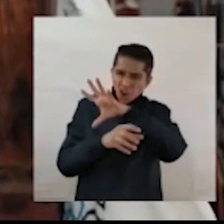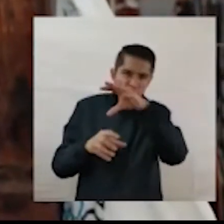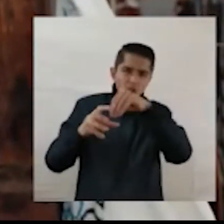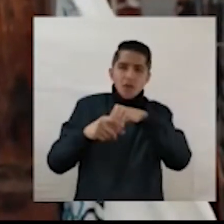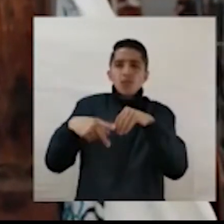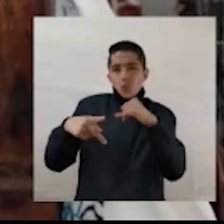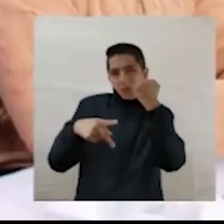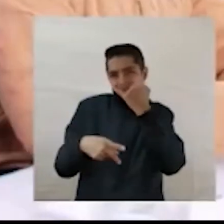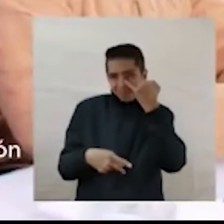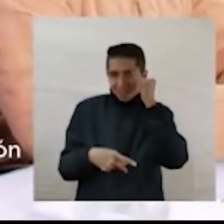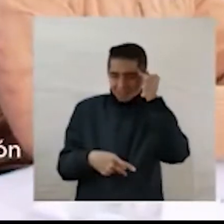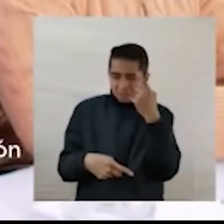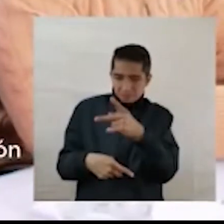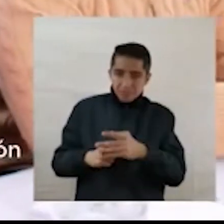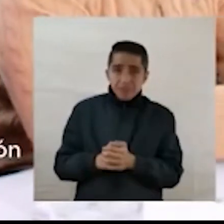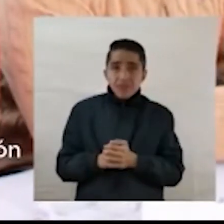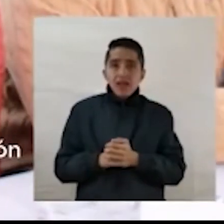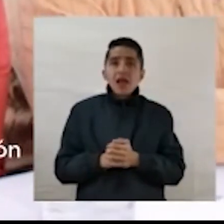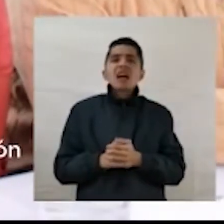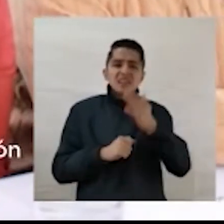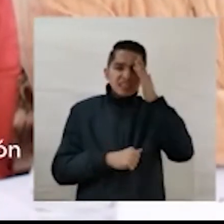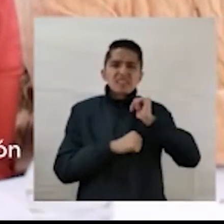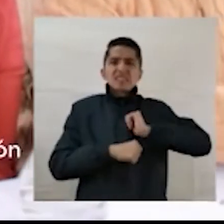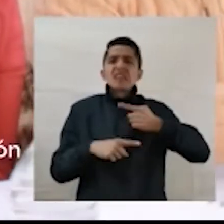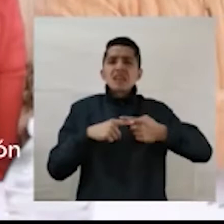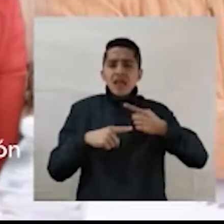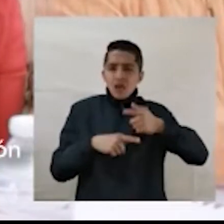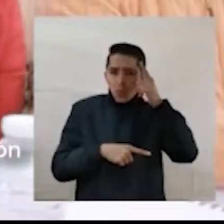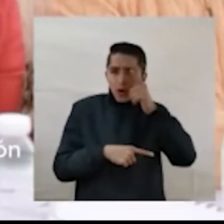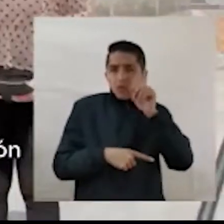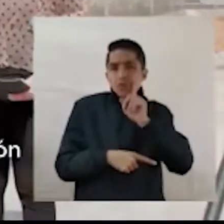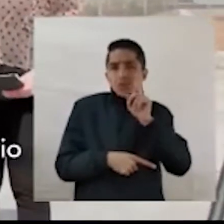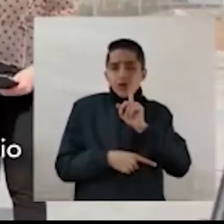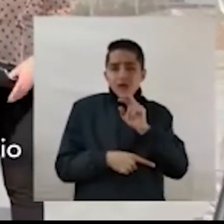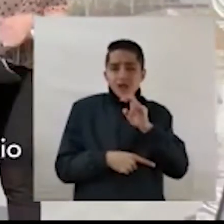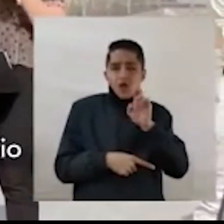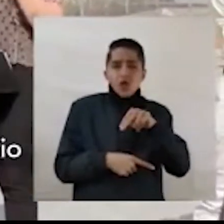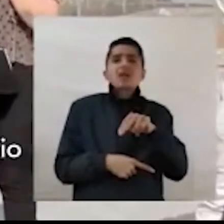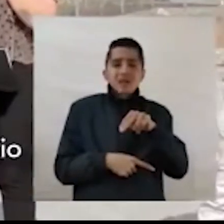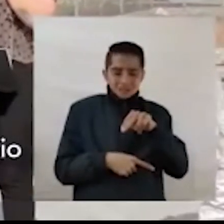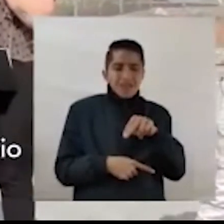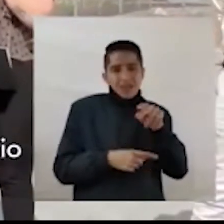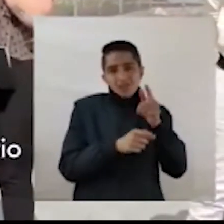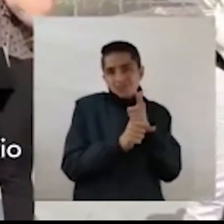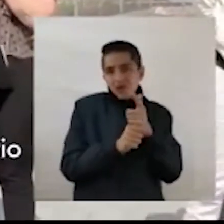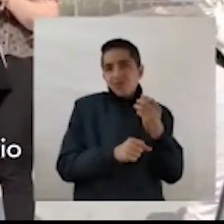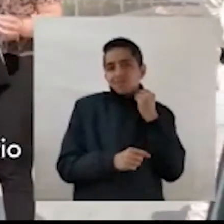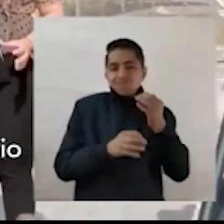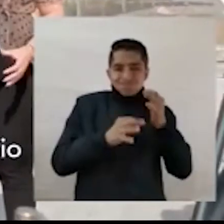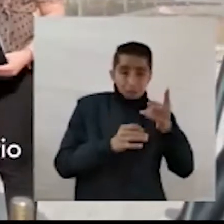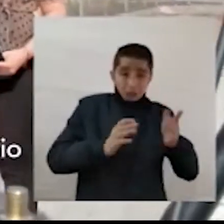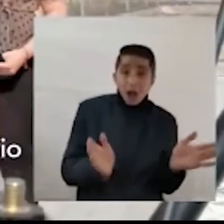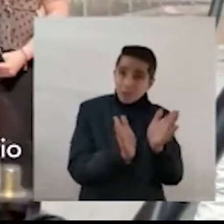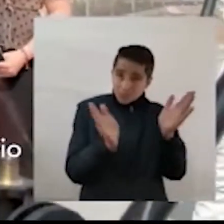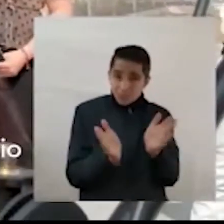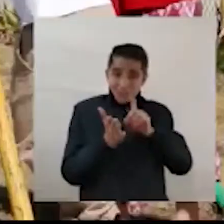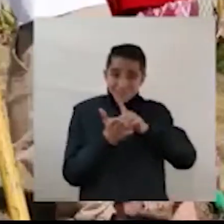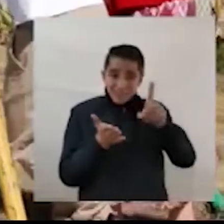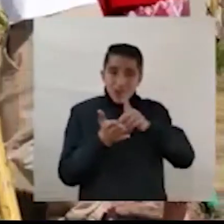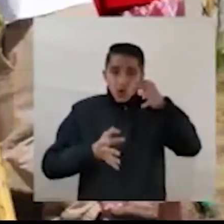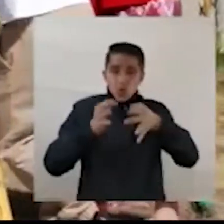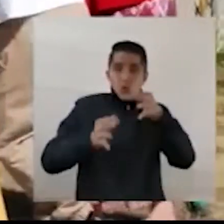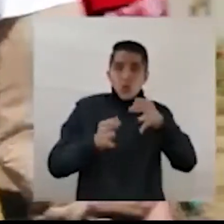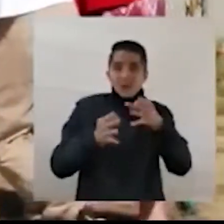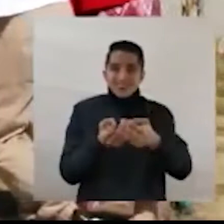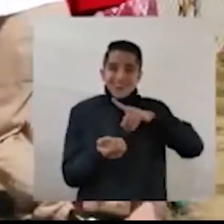encabezada por guadalupe lópez rincón principal impulsora del diccionario jurídico náhuatl traducido por internos que será publicado por el gobierno de